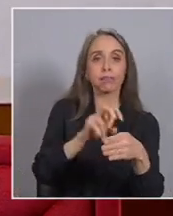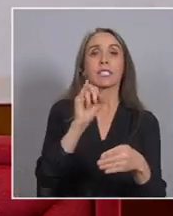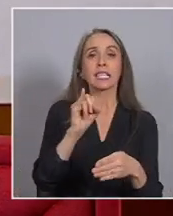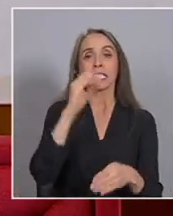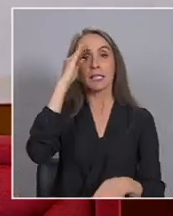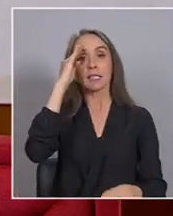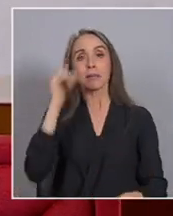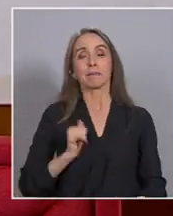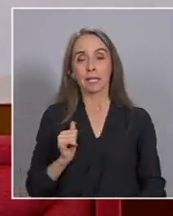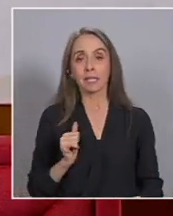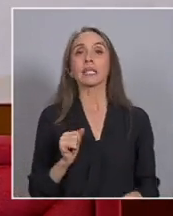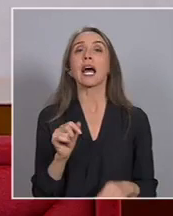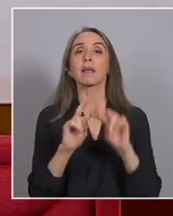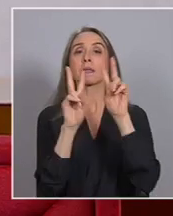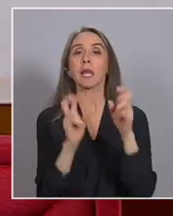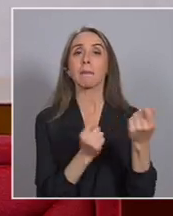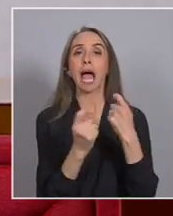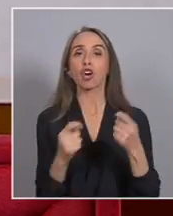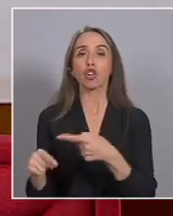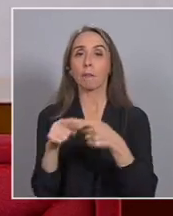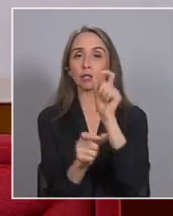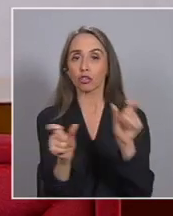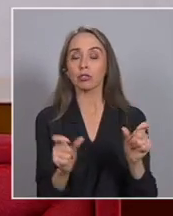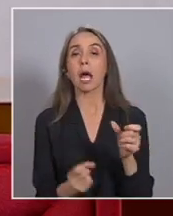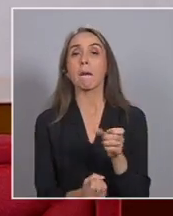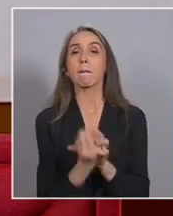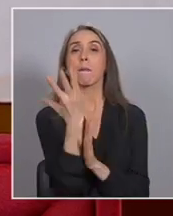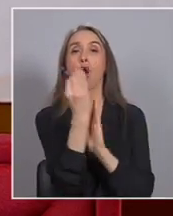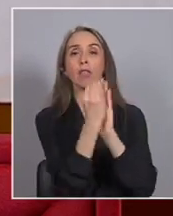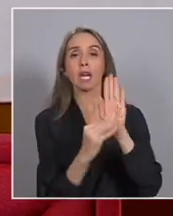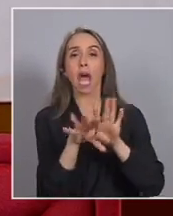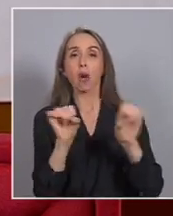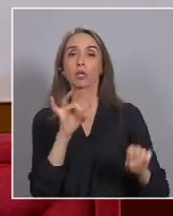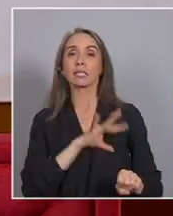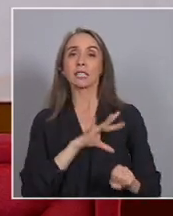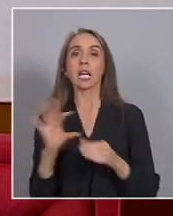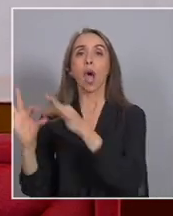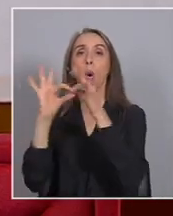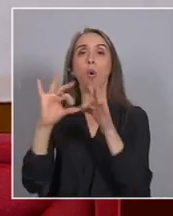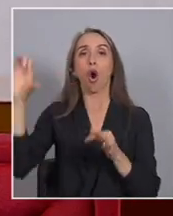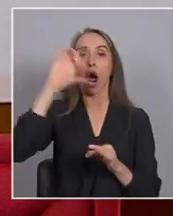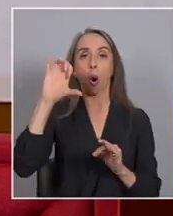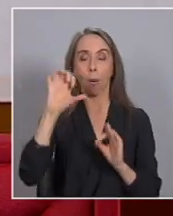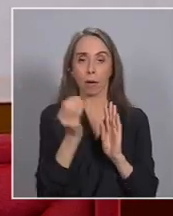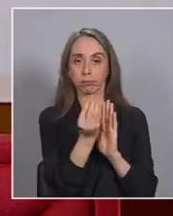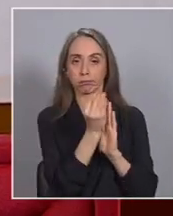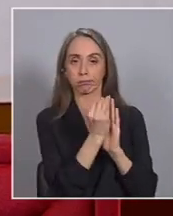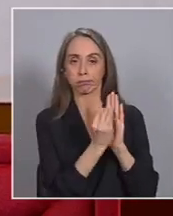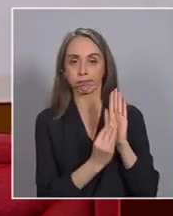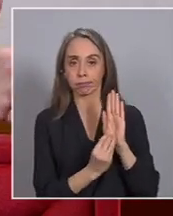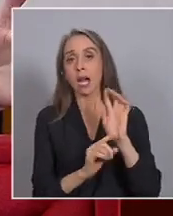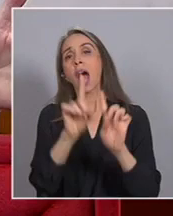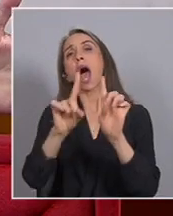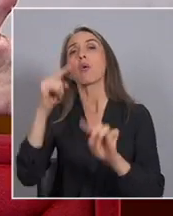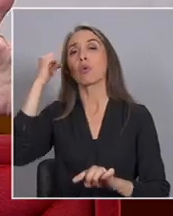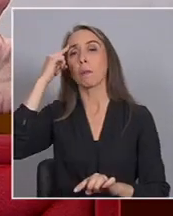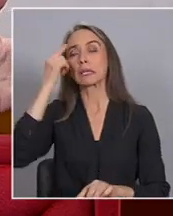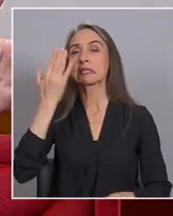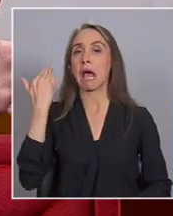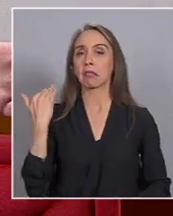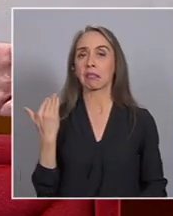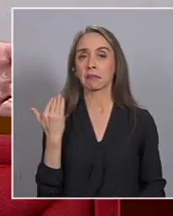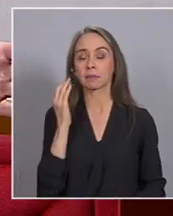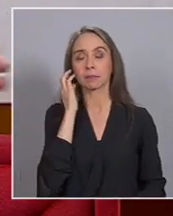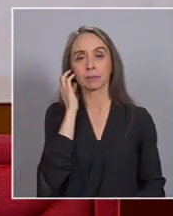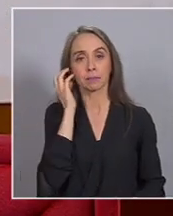económica y social, logramos concretar la modernización del acuerdo entre Chile y la Unión Europea. Algunos pensaron